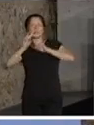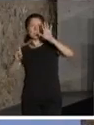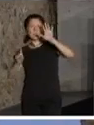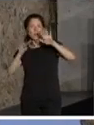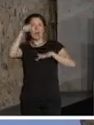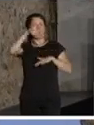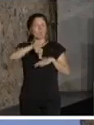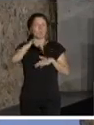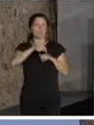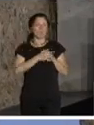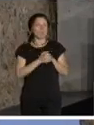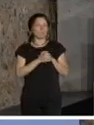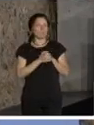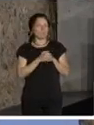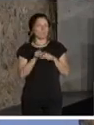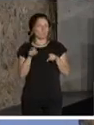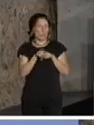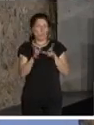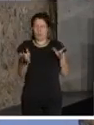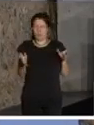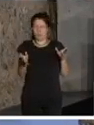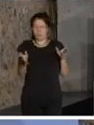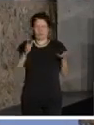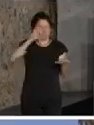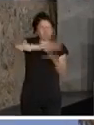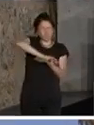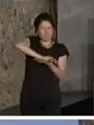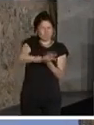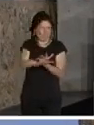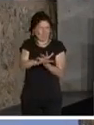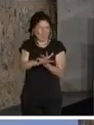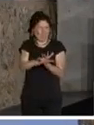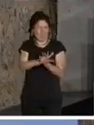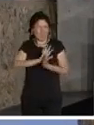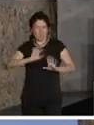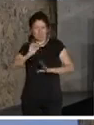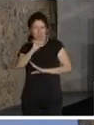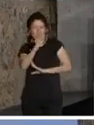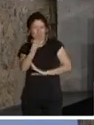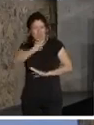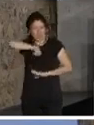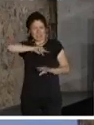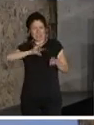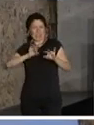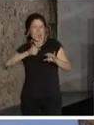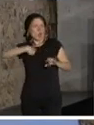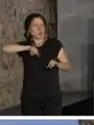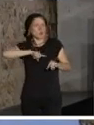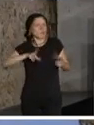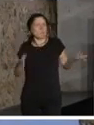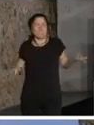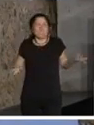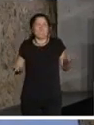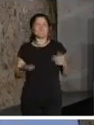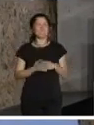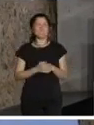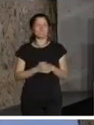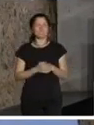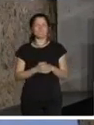aquí se produjo la más grande masacre que conoce nuestra tierra no en